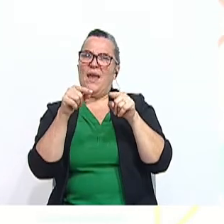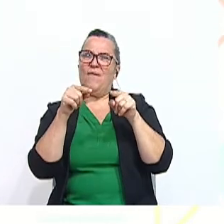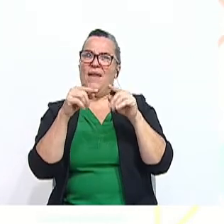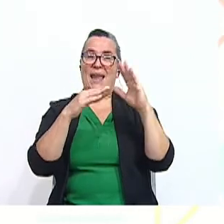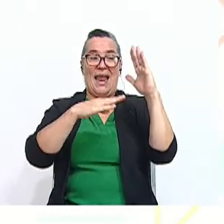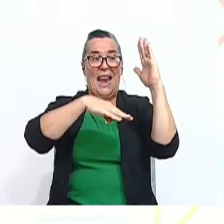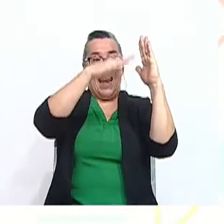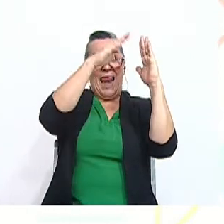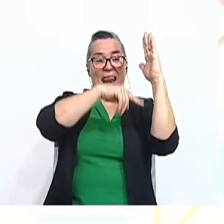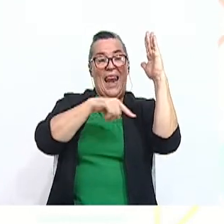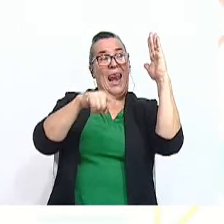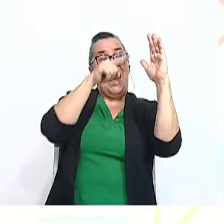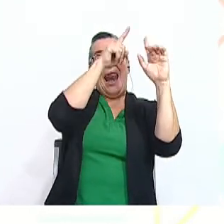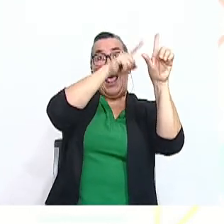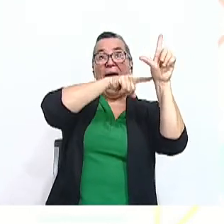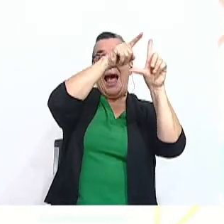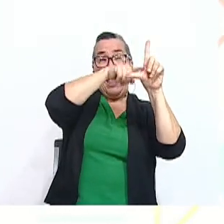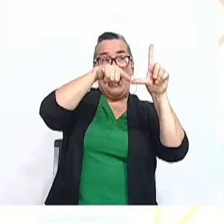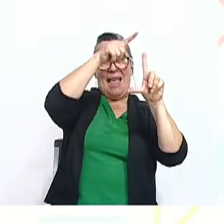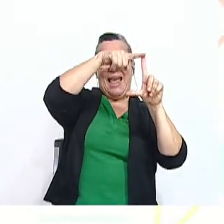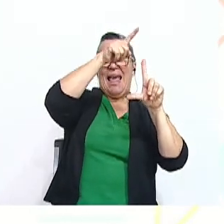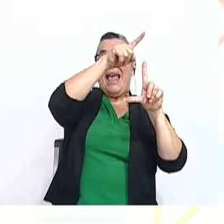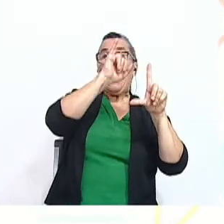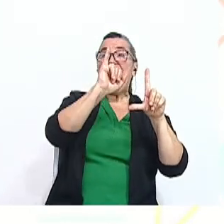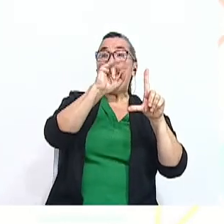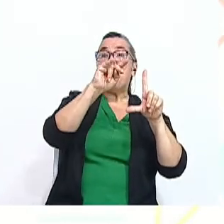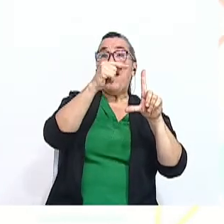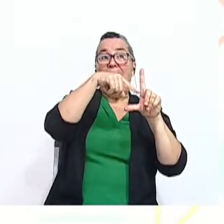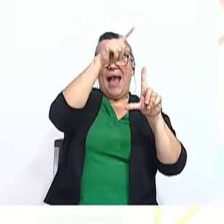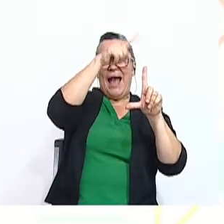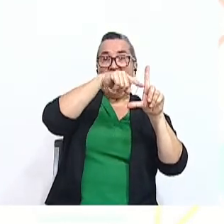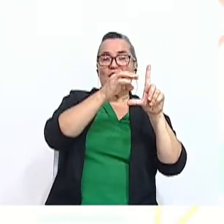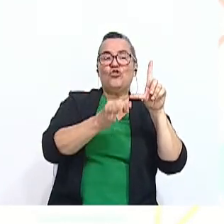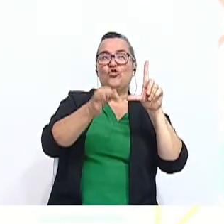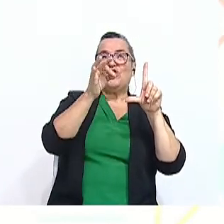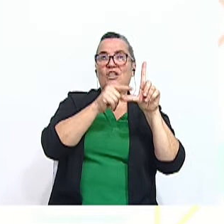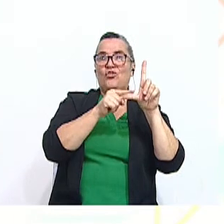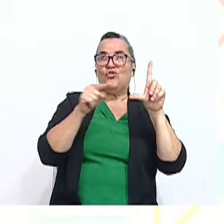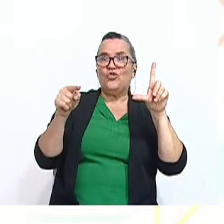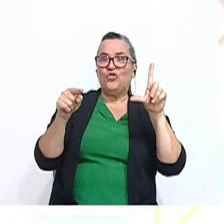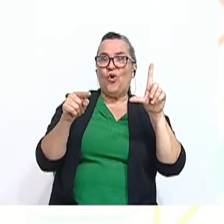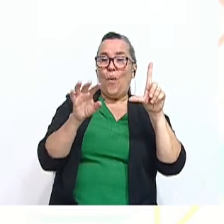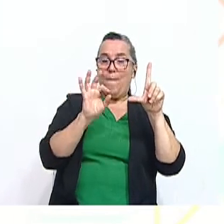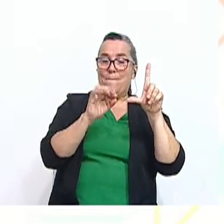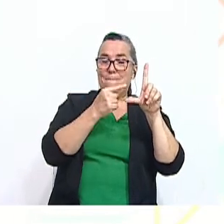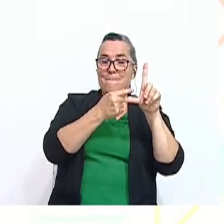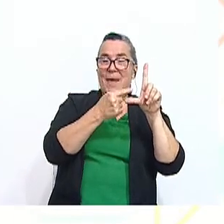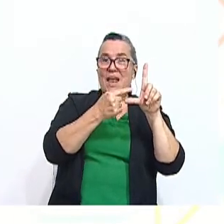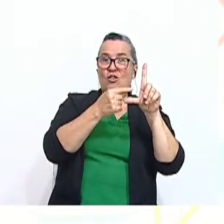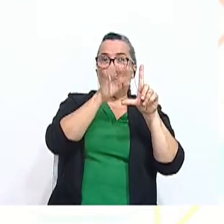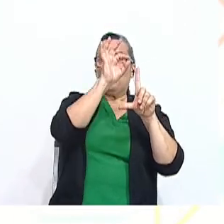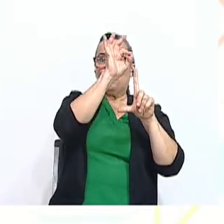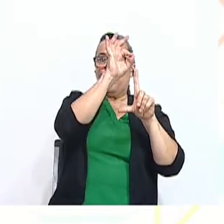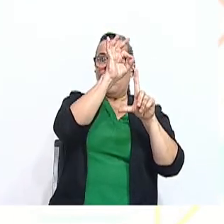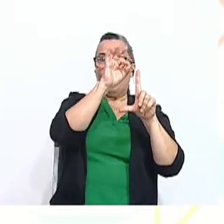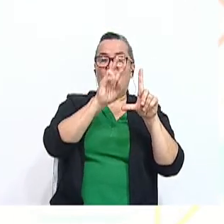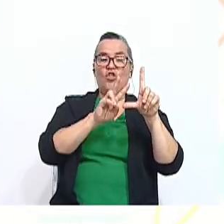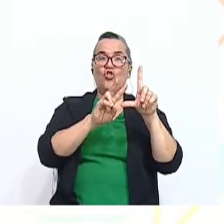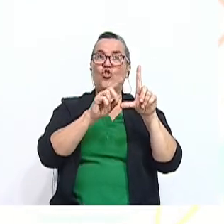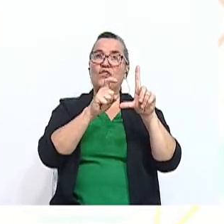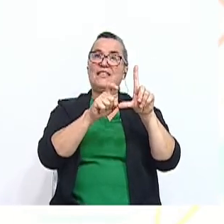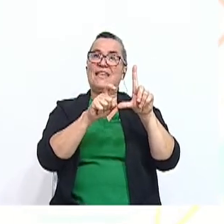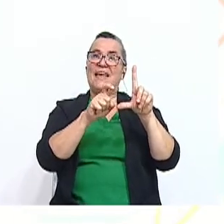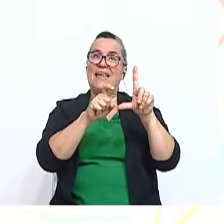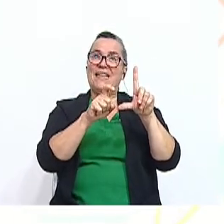imagen de -9. Y para ello, hacemos la sustitución de -9 en 2x menos